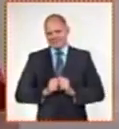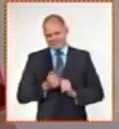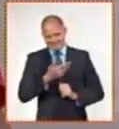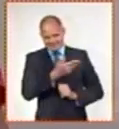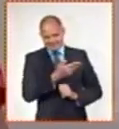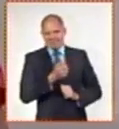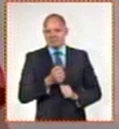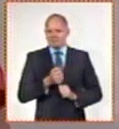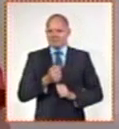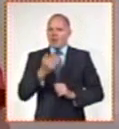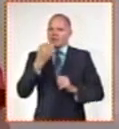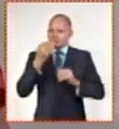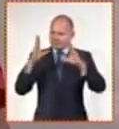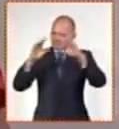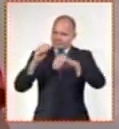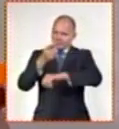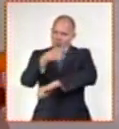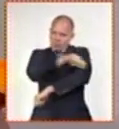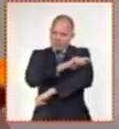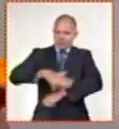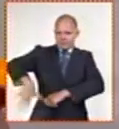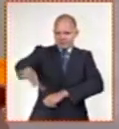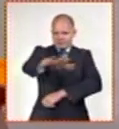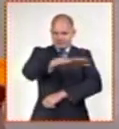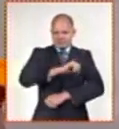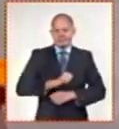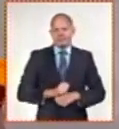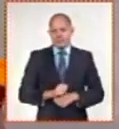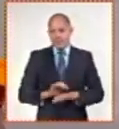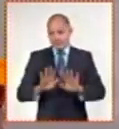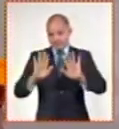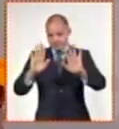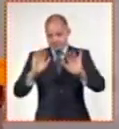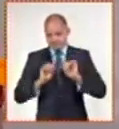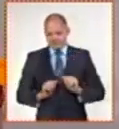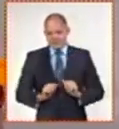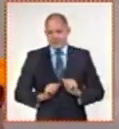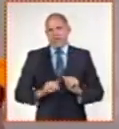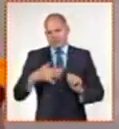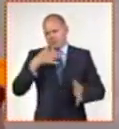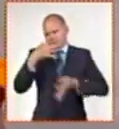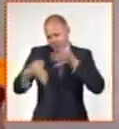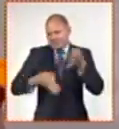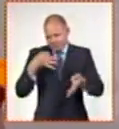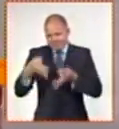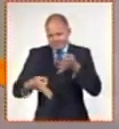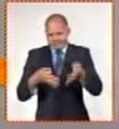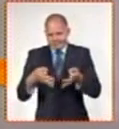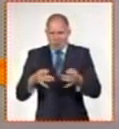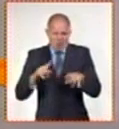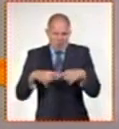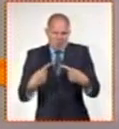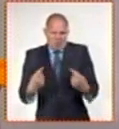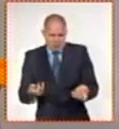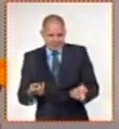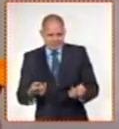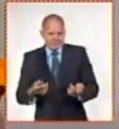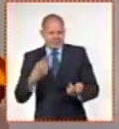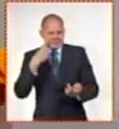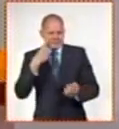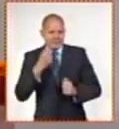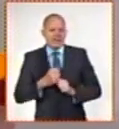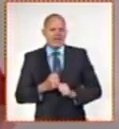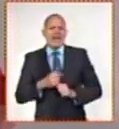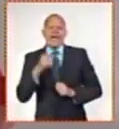que para contextualizar un poco, hay que entender y hay que comenzar diciendo que es un juicio que comenzó en el